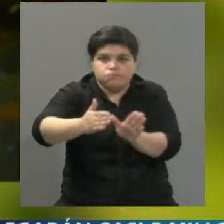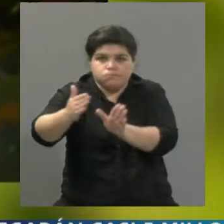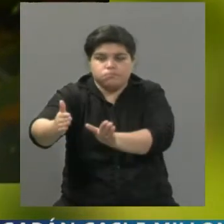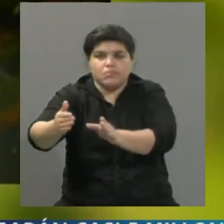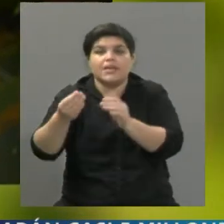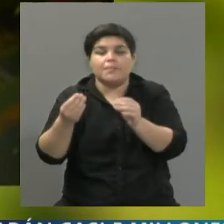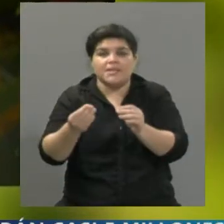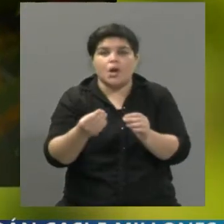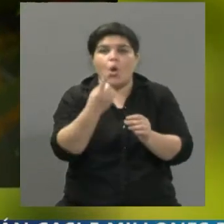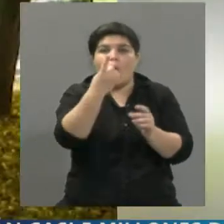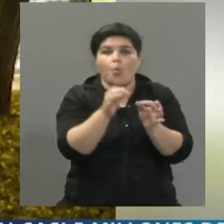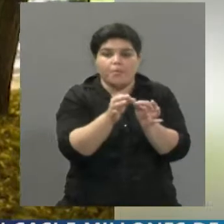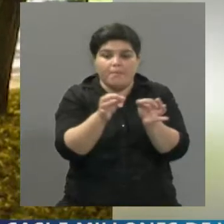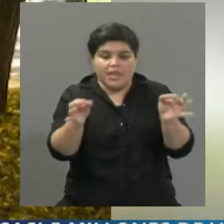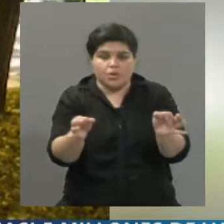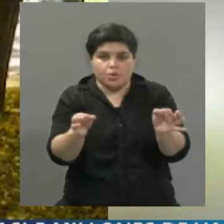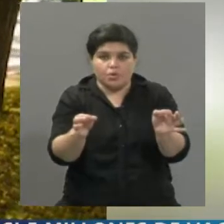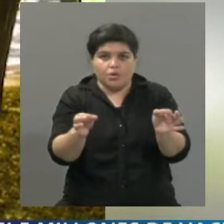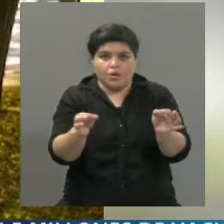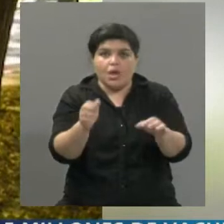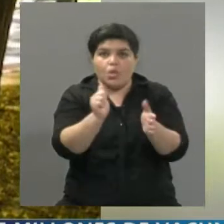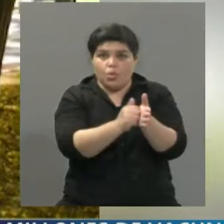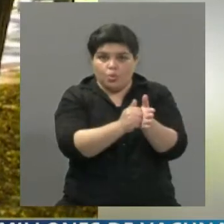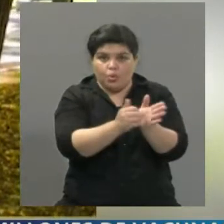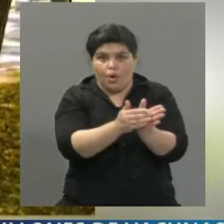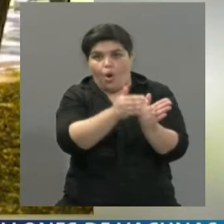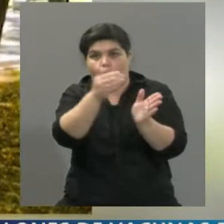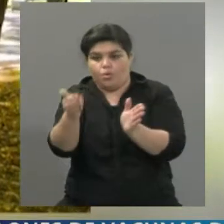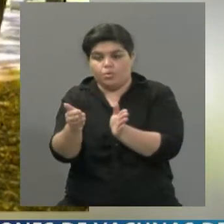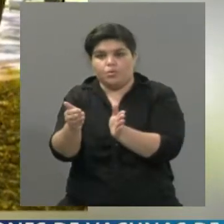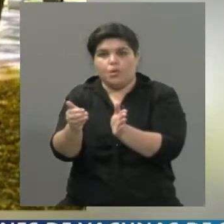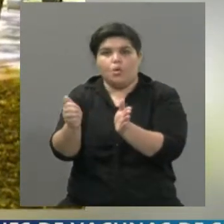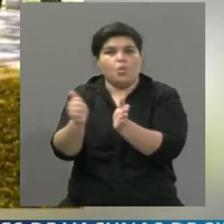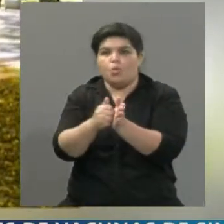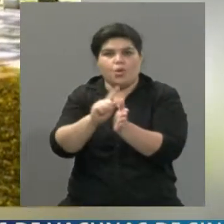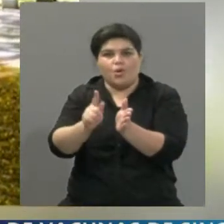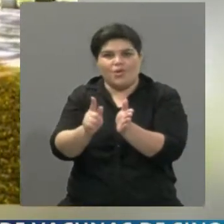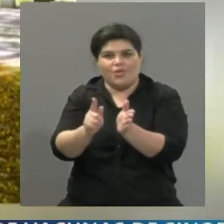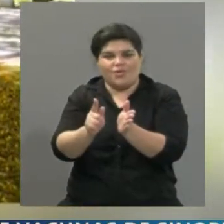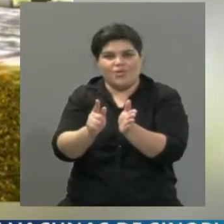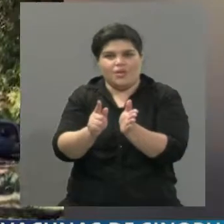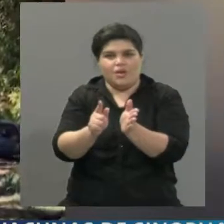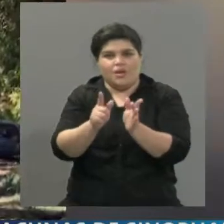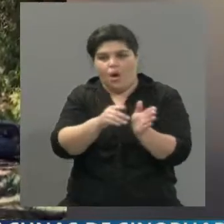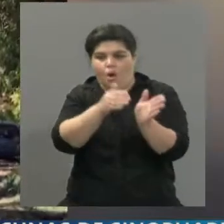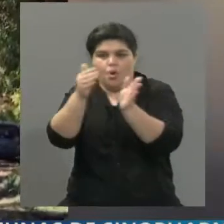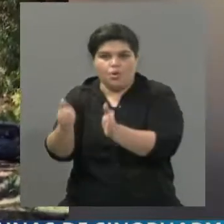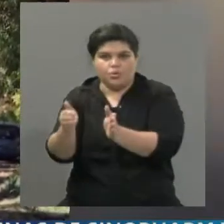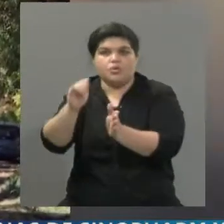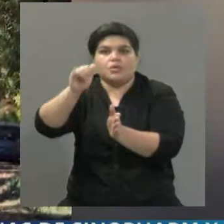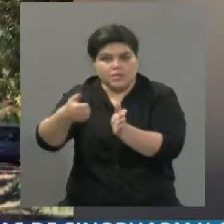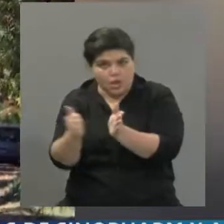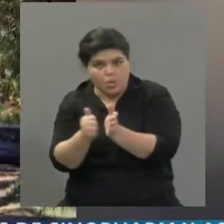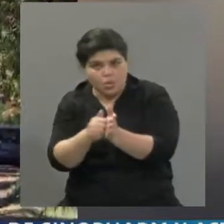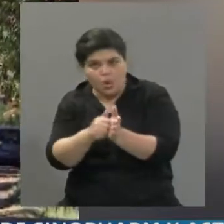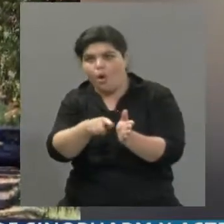sino cada un metro tiene que haber otro metro permeable para que infiltre el agua. Claro. Eso es complicado, entonces es más fácil largar el